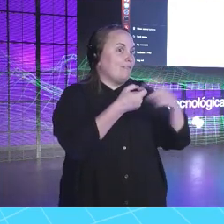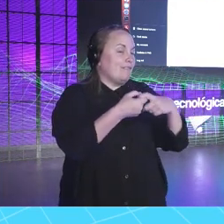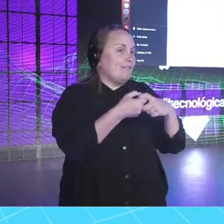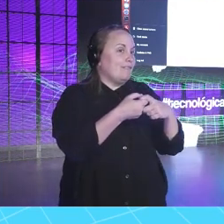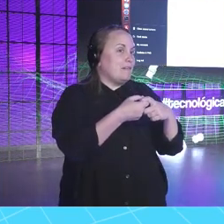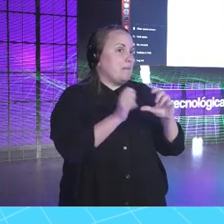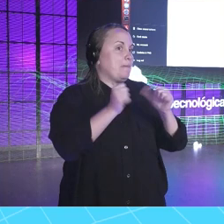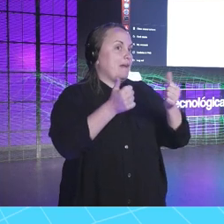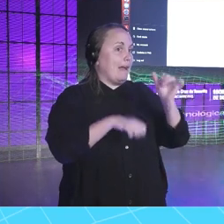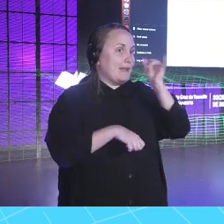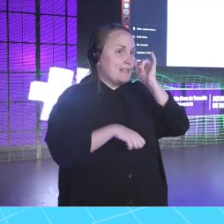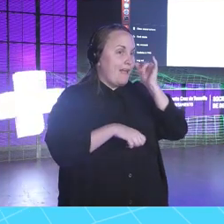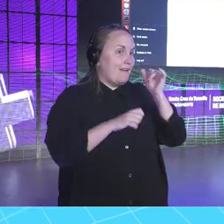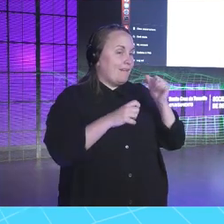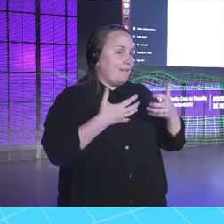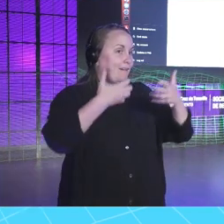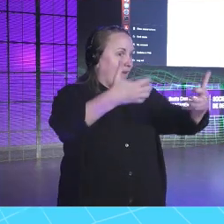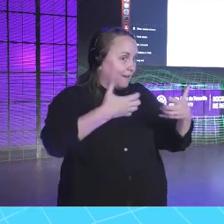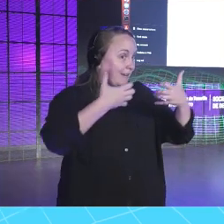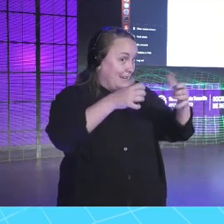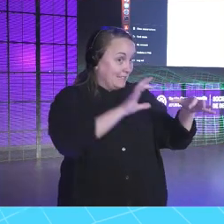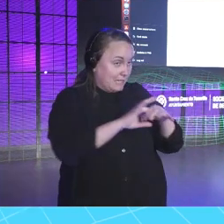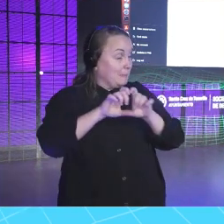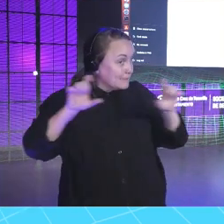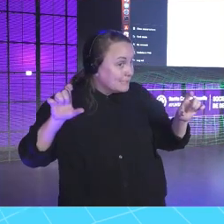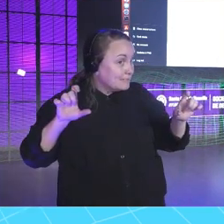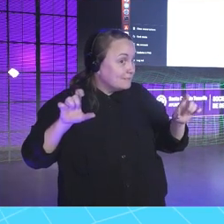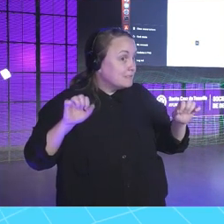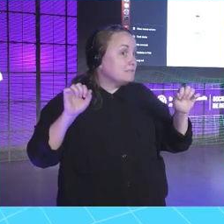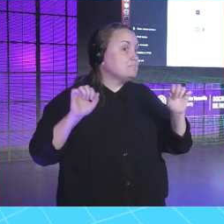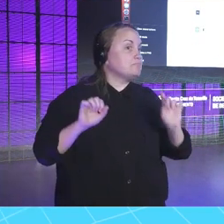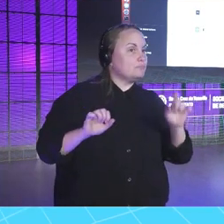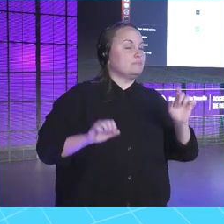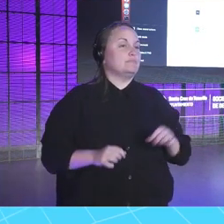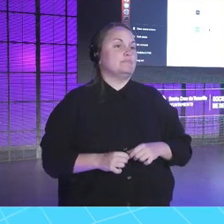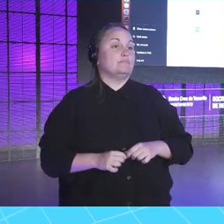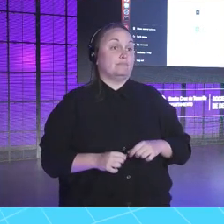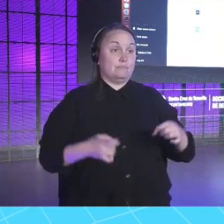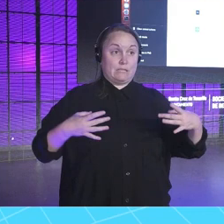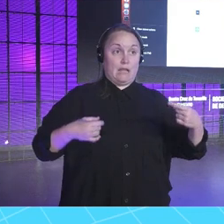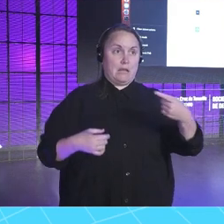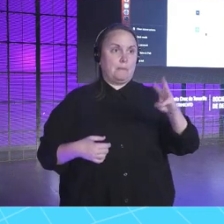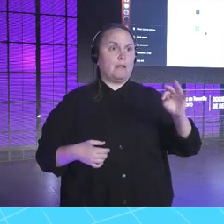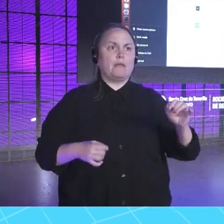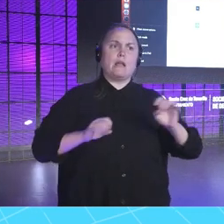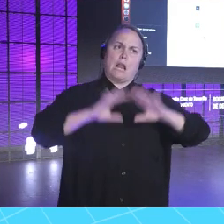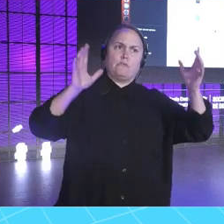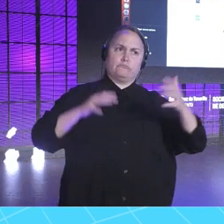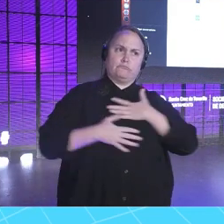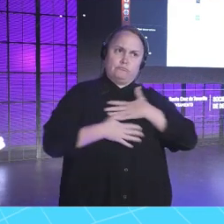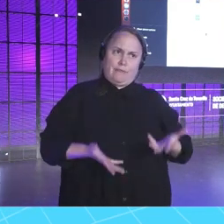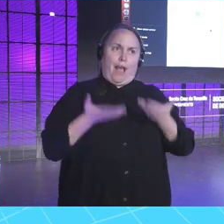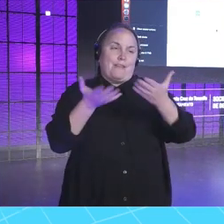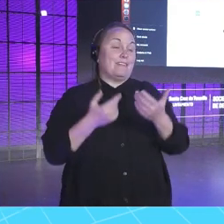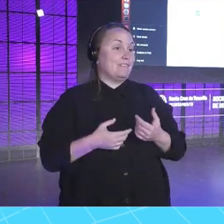post de Instagram para estas startup vale Y mientras gpt claro estaré encantado de ayudar